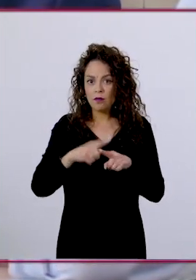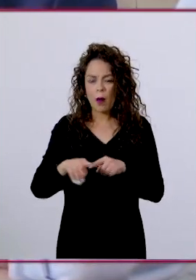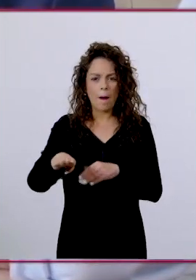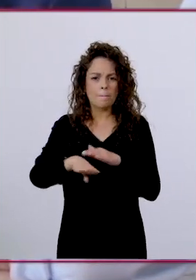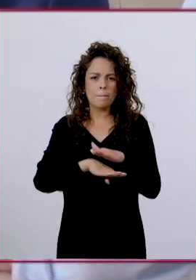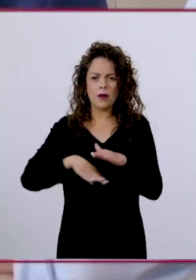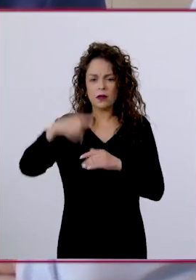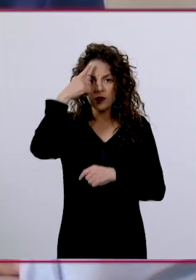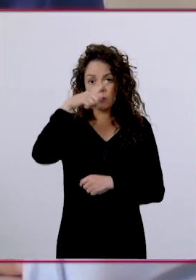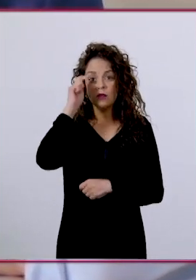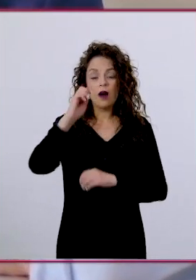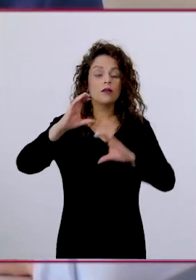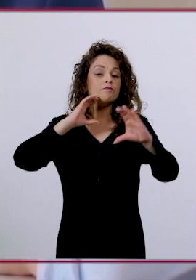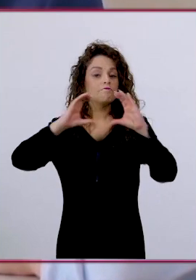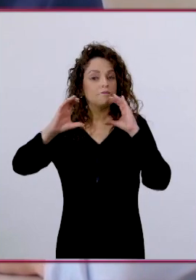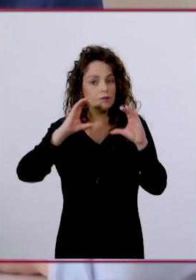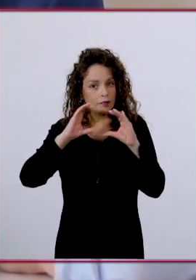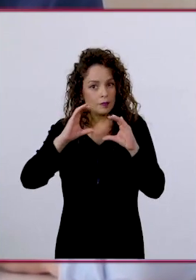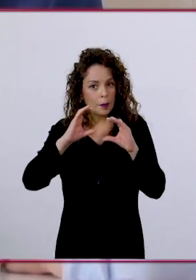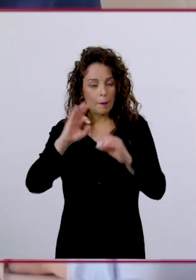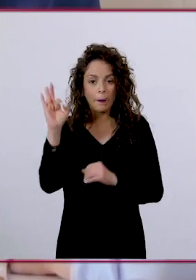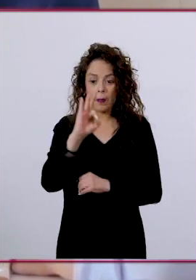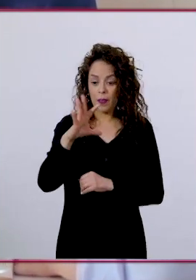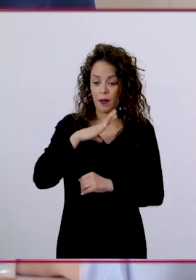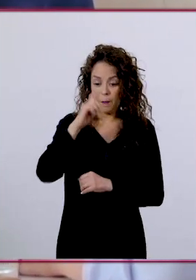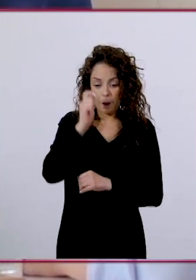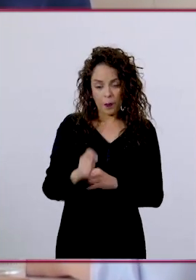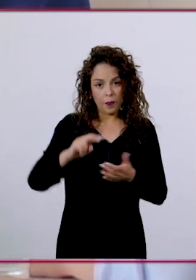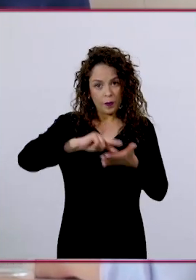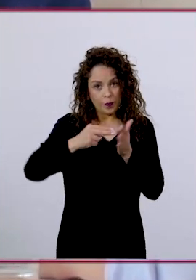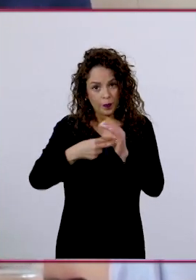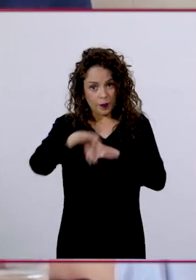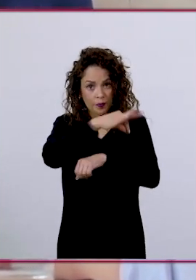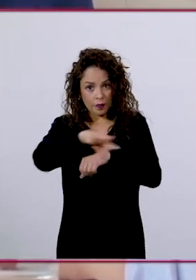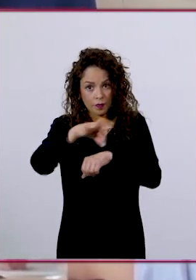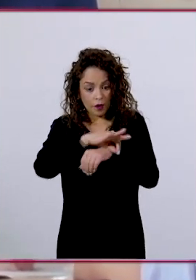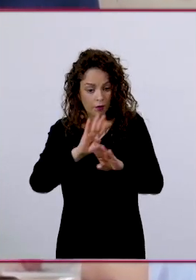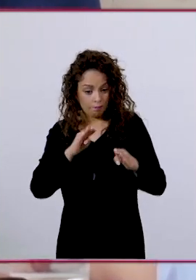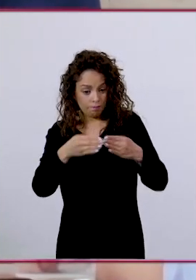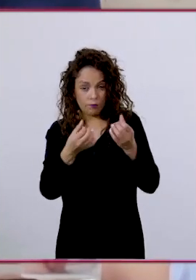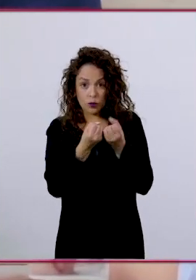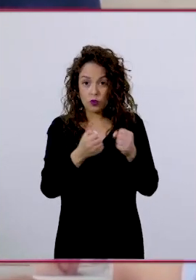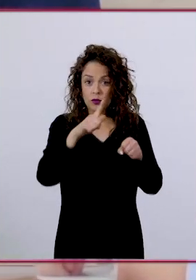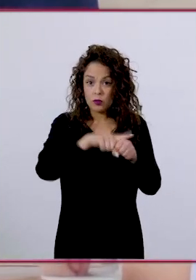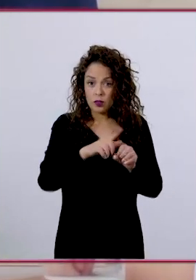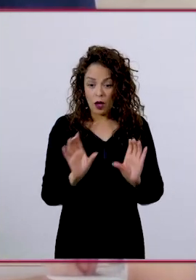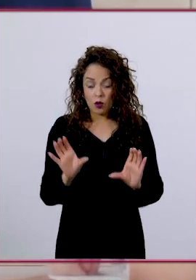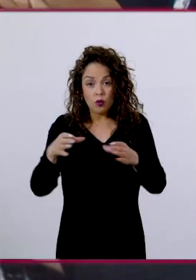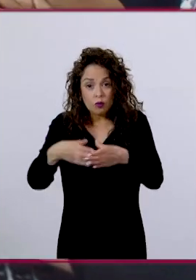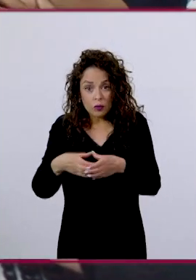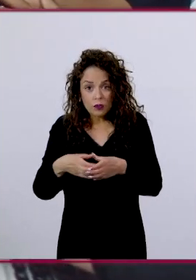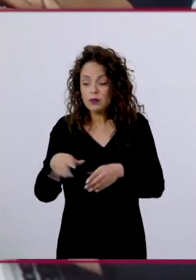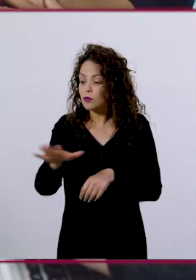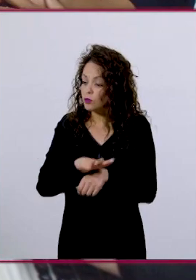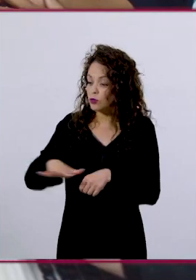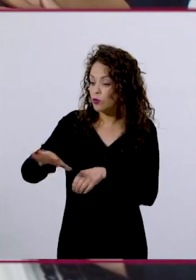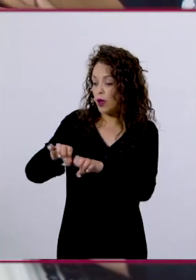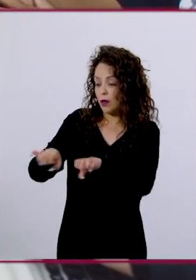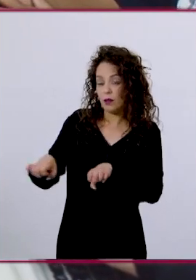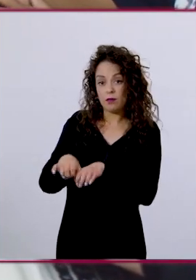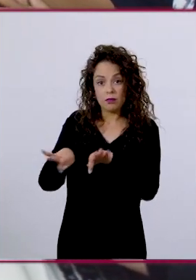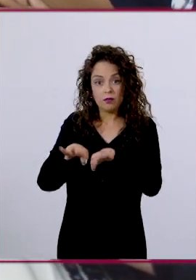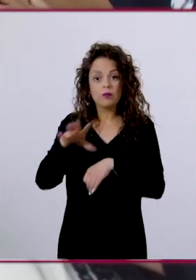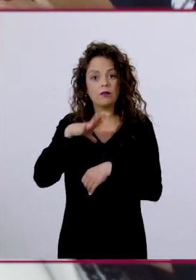para comunicación. Cuando se trata de arquitectura con enfoque social de tipo comunitaria, al equipo de trabajo se